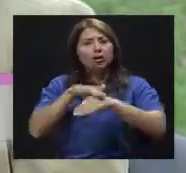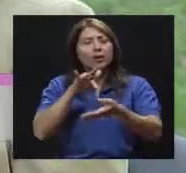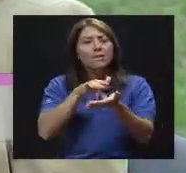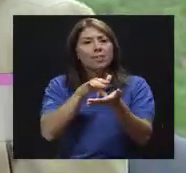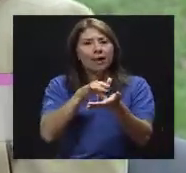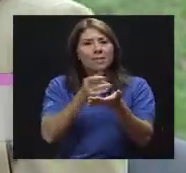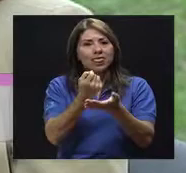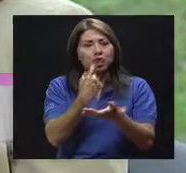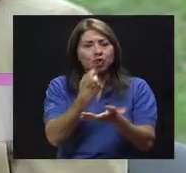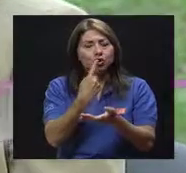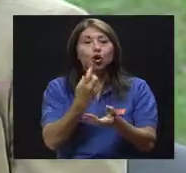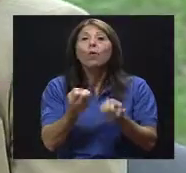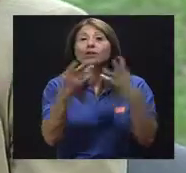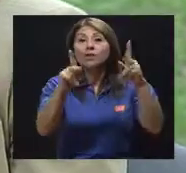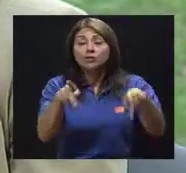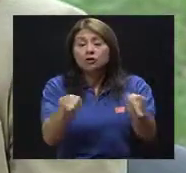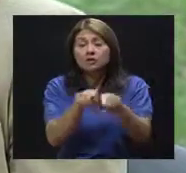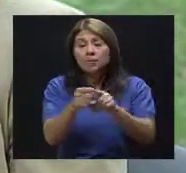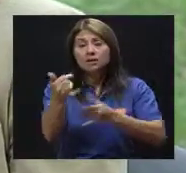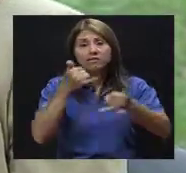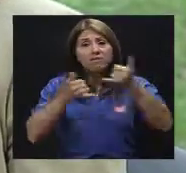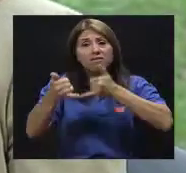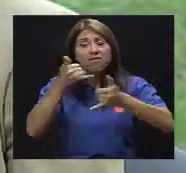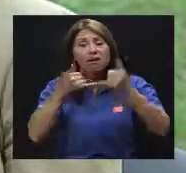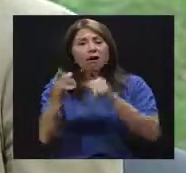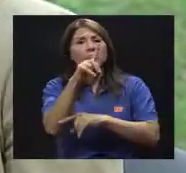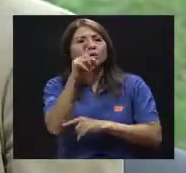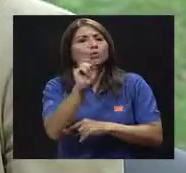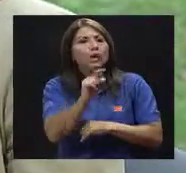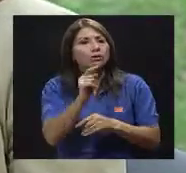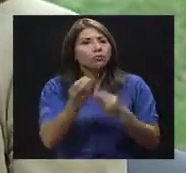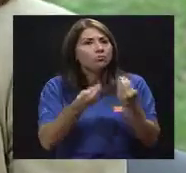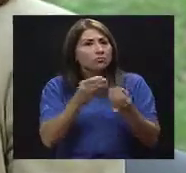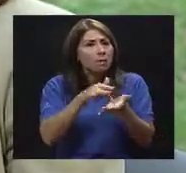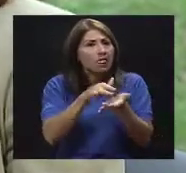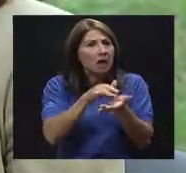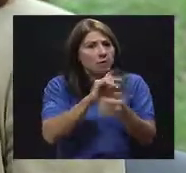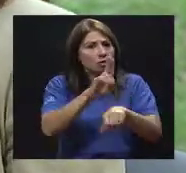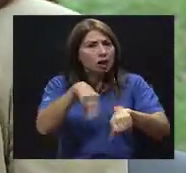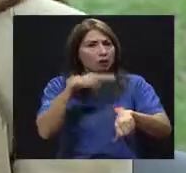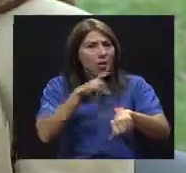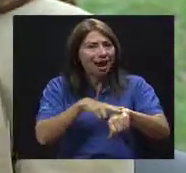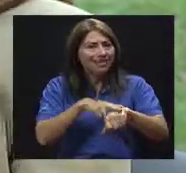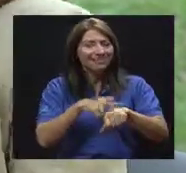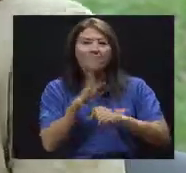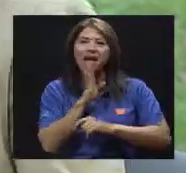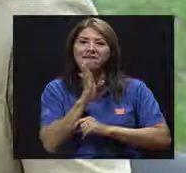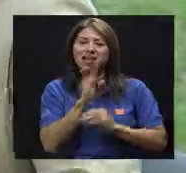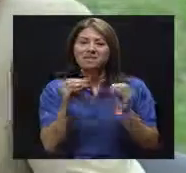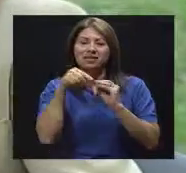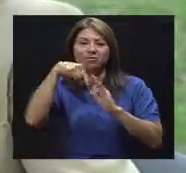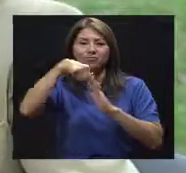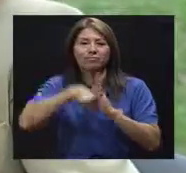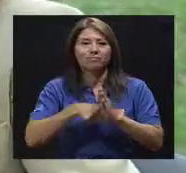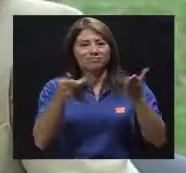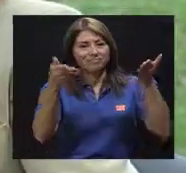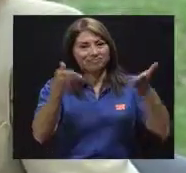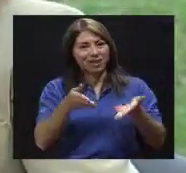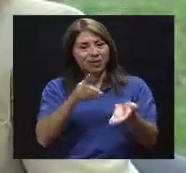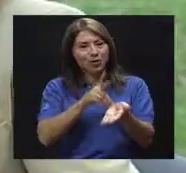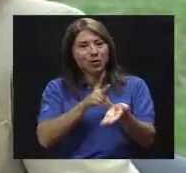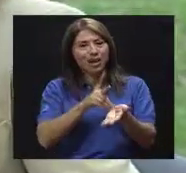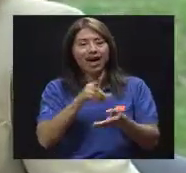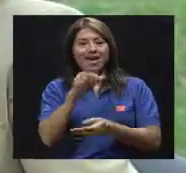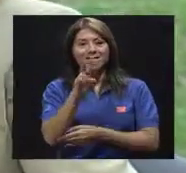medicamentos. Muchos de ellos han llamado y ya han hecho también esta consulta de medicamentos o productos naturales. Y para ampliar más sobre este tema, contamos con la